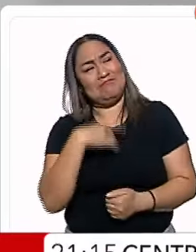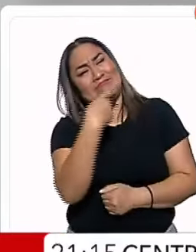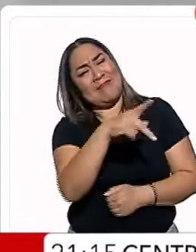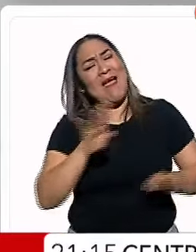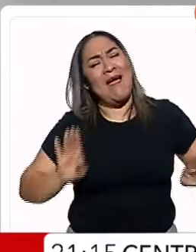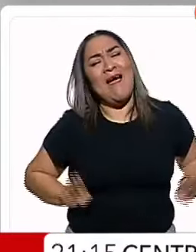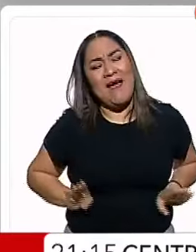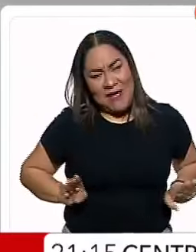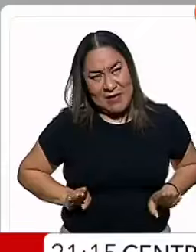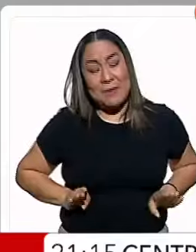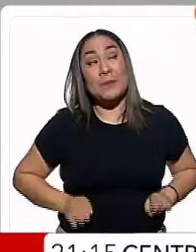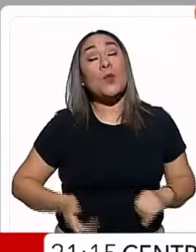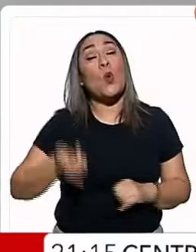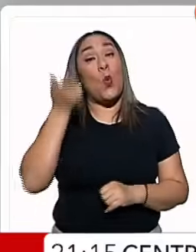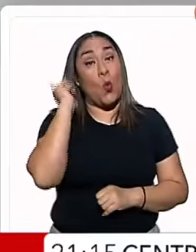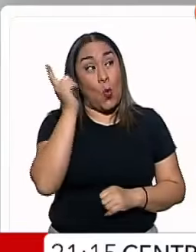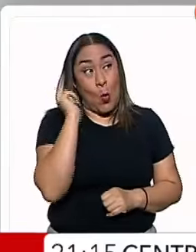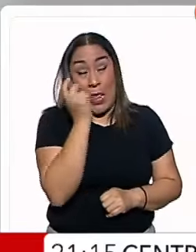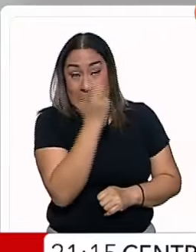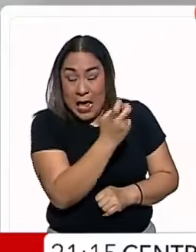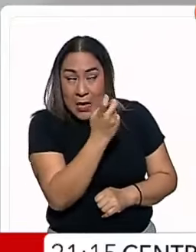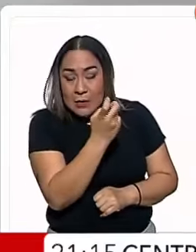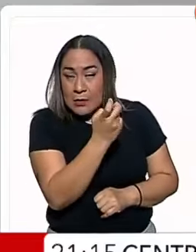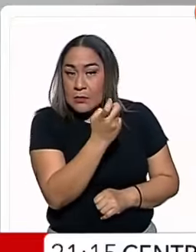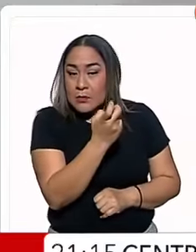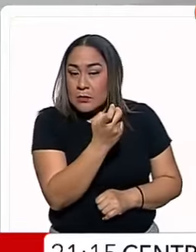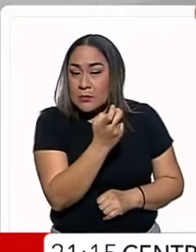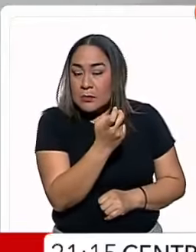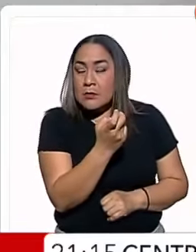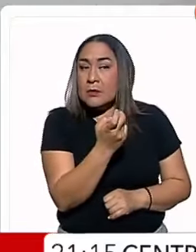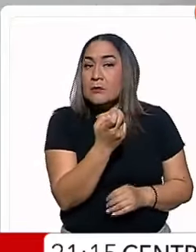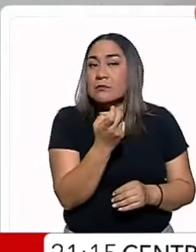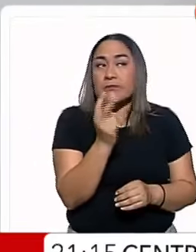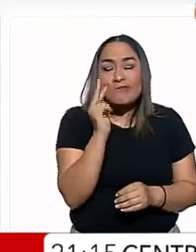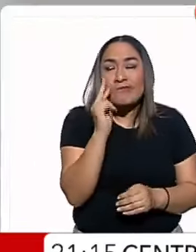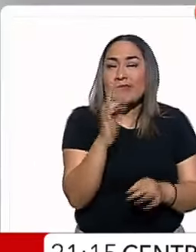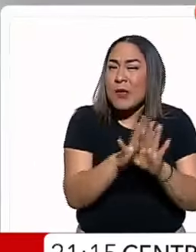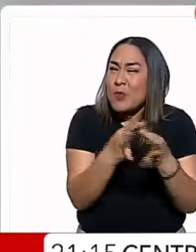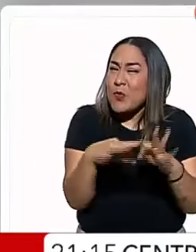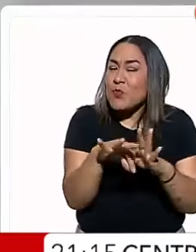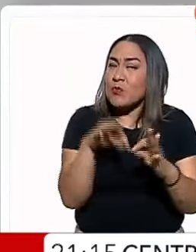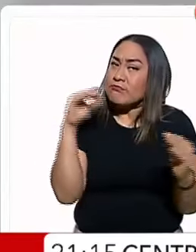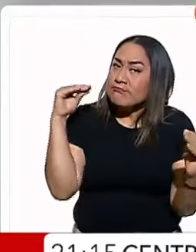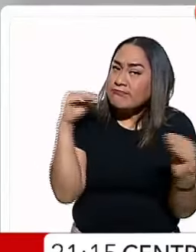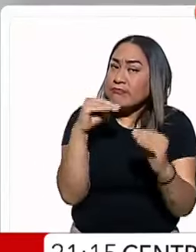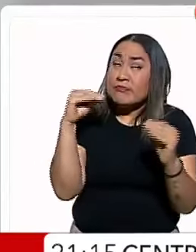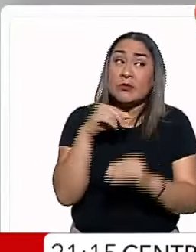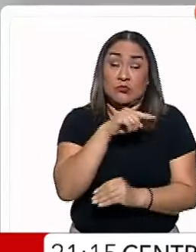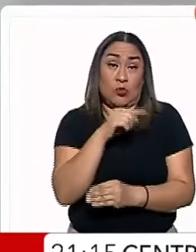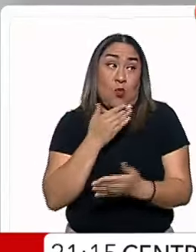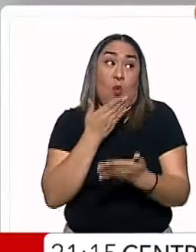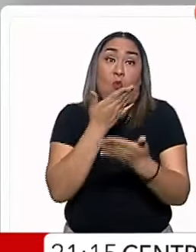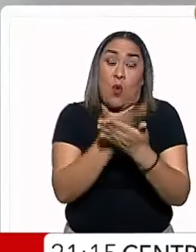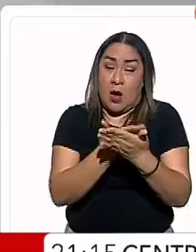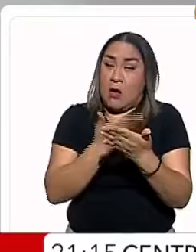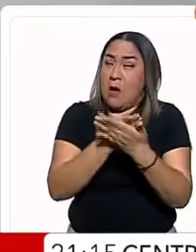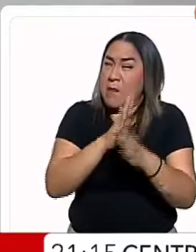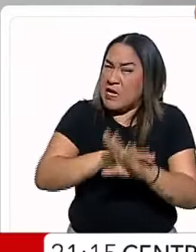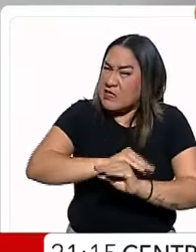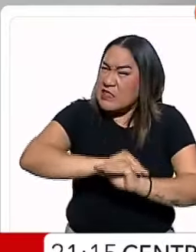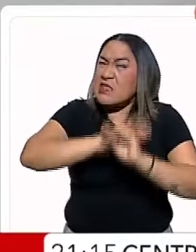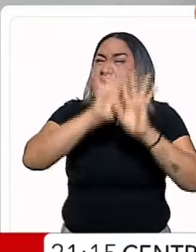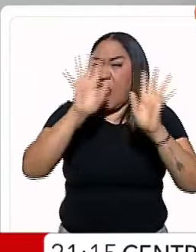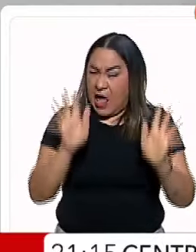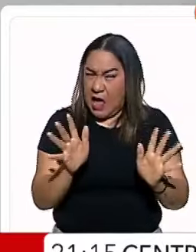y que logre con ello poner la pauta del debate. Que hoy, con propuestas claras y